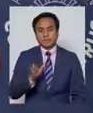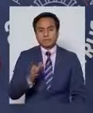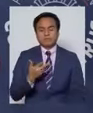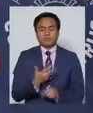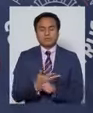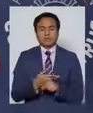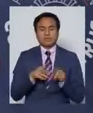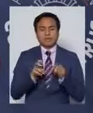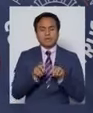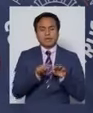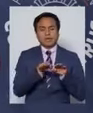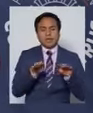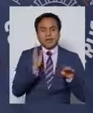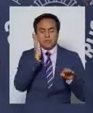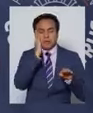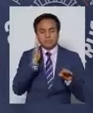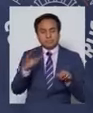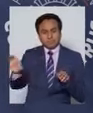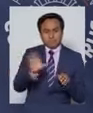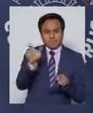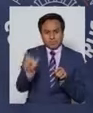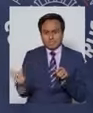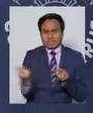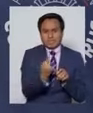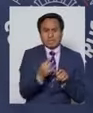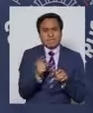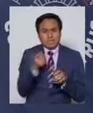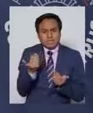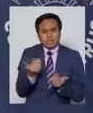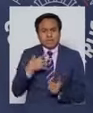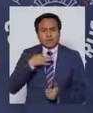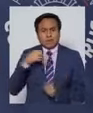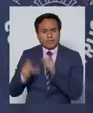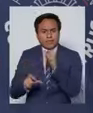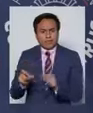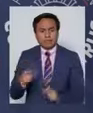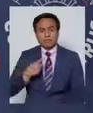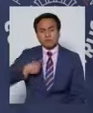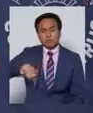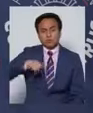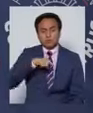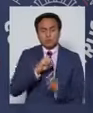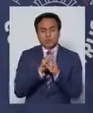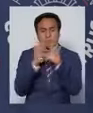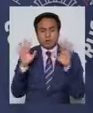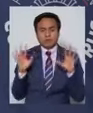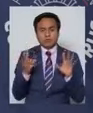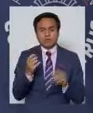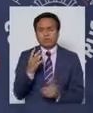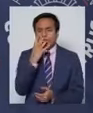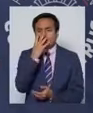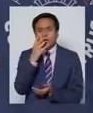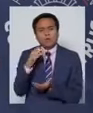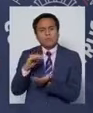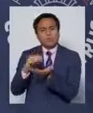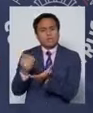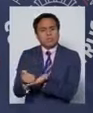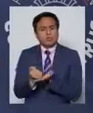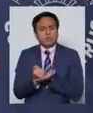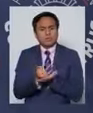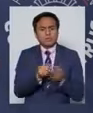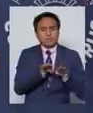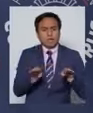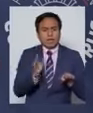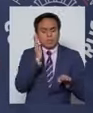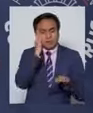manteniendo esa cama disponible para la ciudadanía. Y nosotros también lo tenemos claro, esto no se trata también de ventiladores, de camas, de personal de